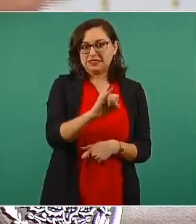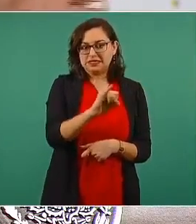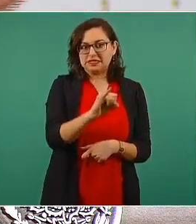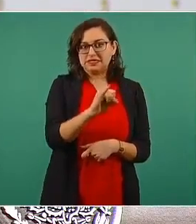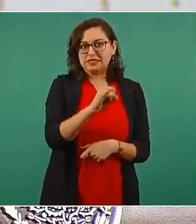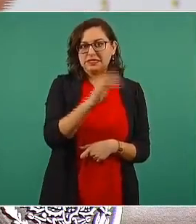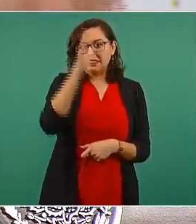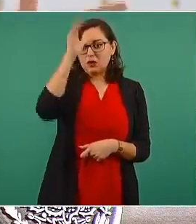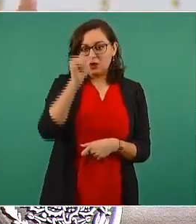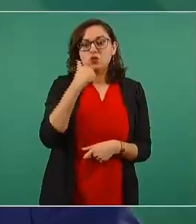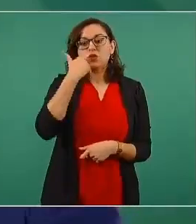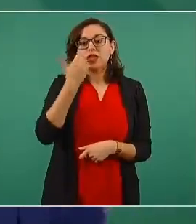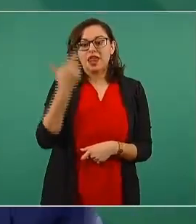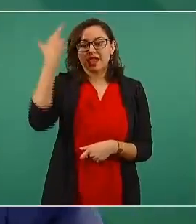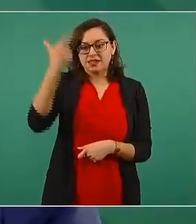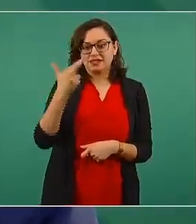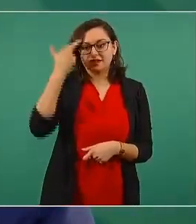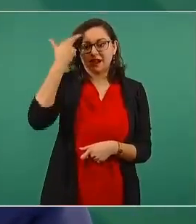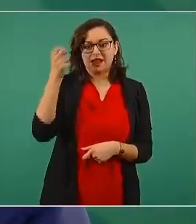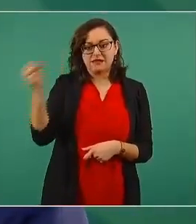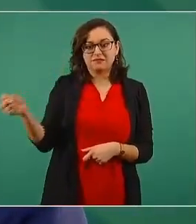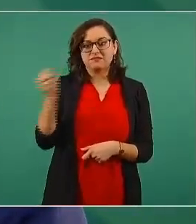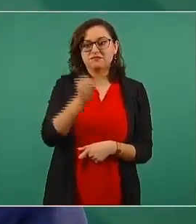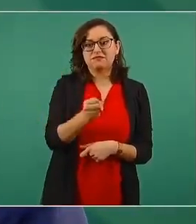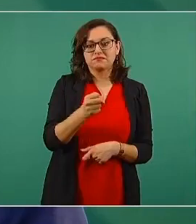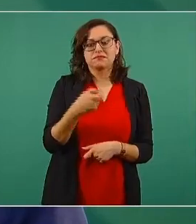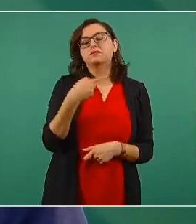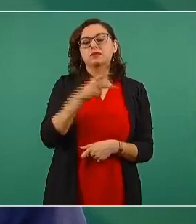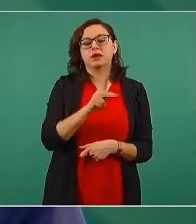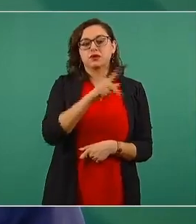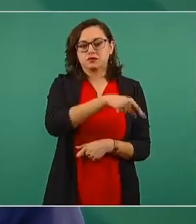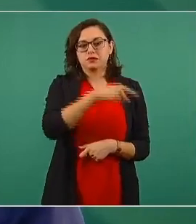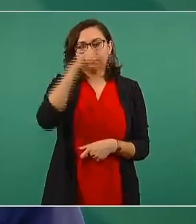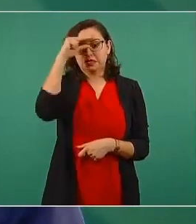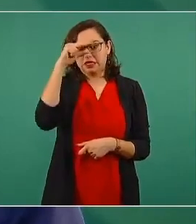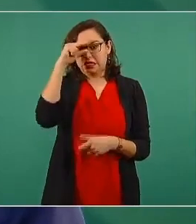un hombre de letras,